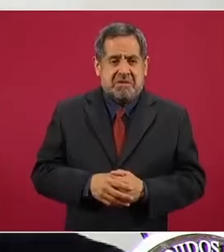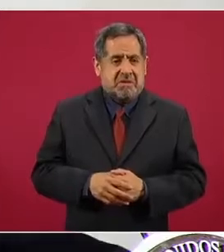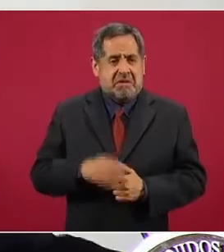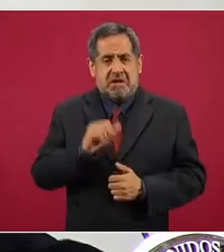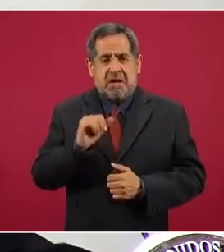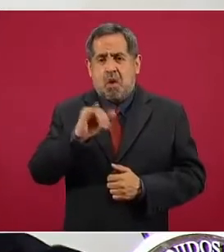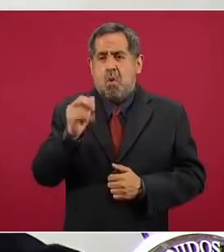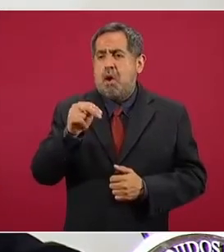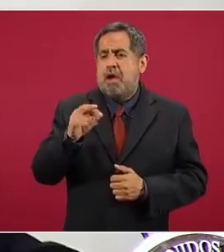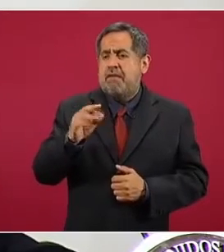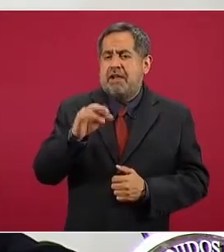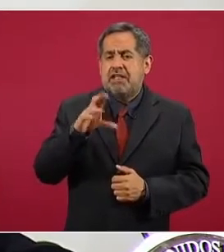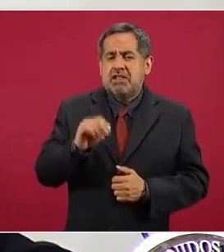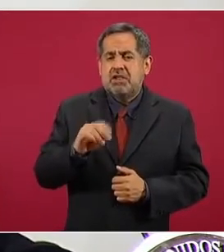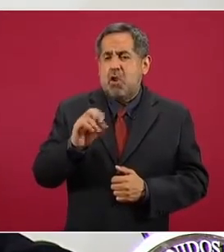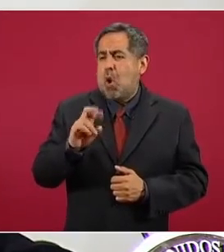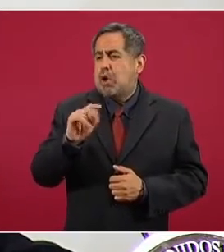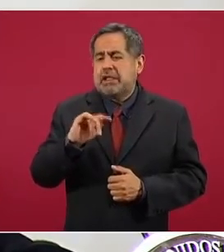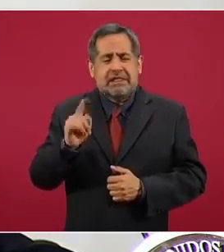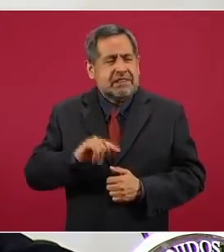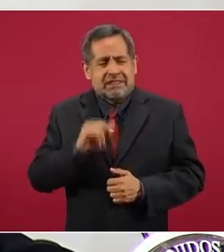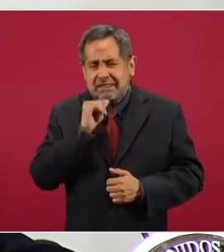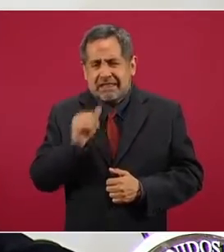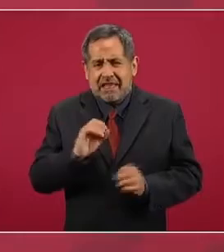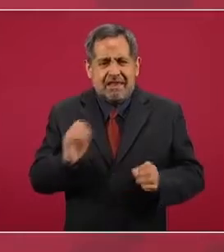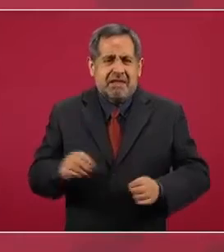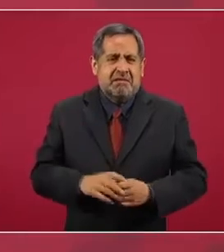a Juan Francisco Ile Ortiz,